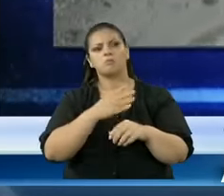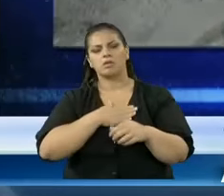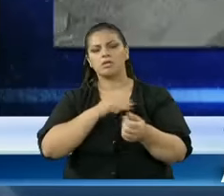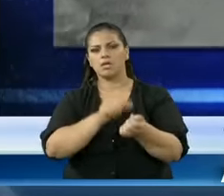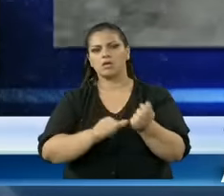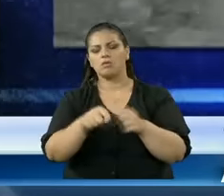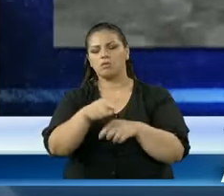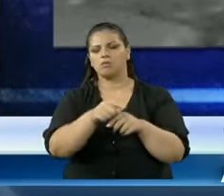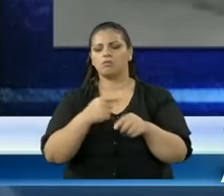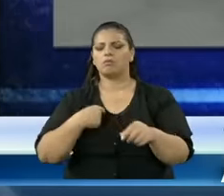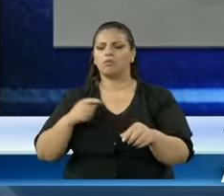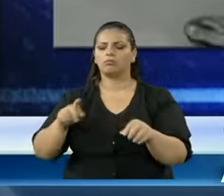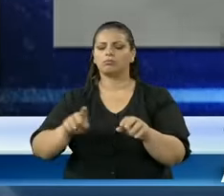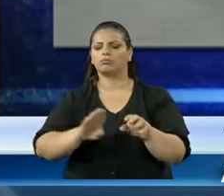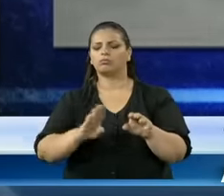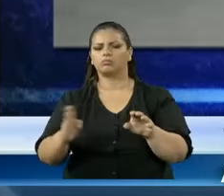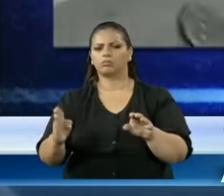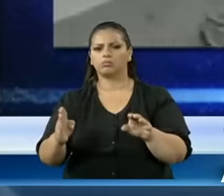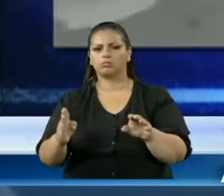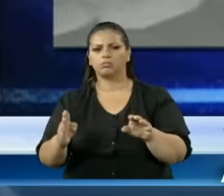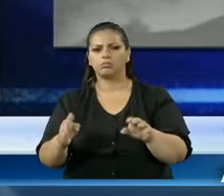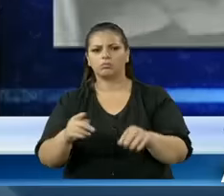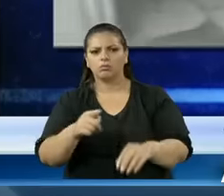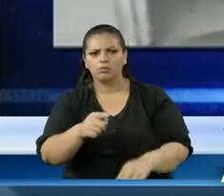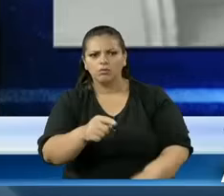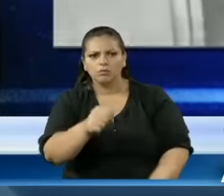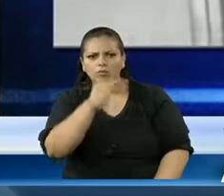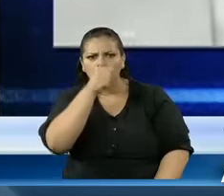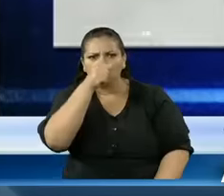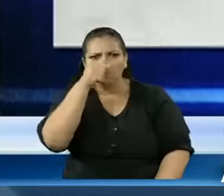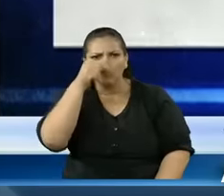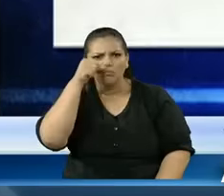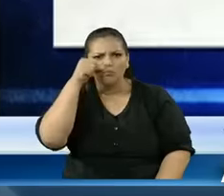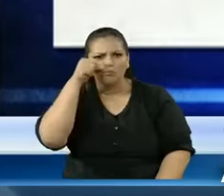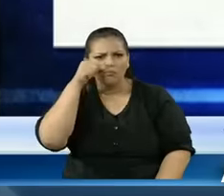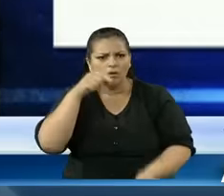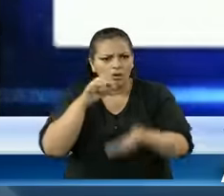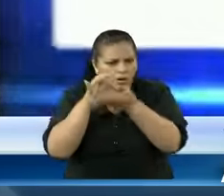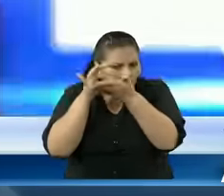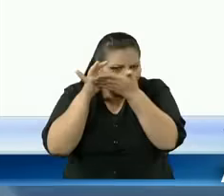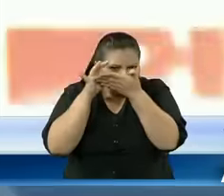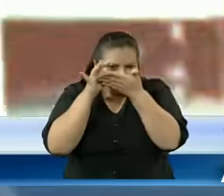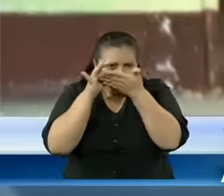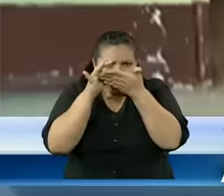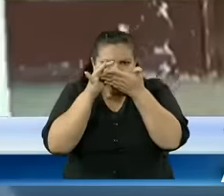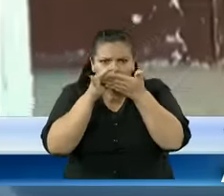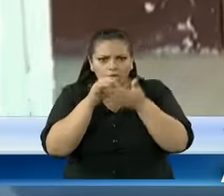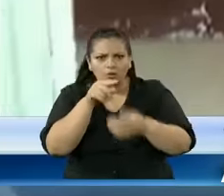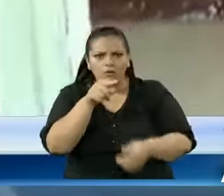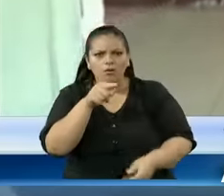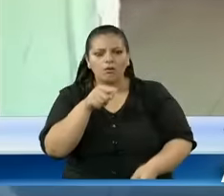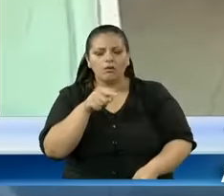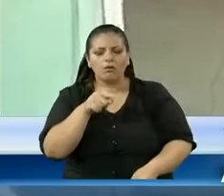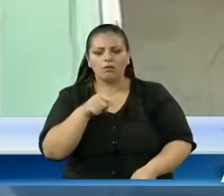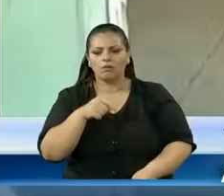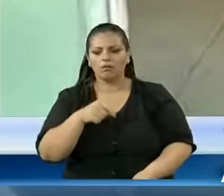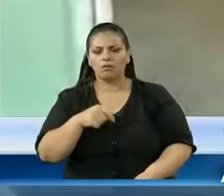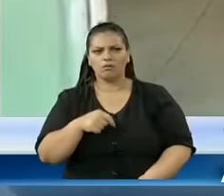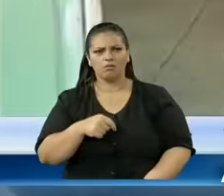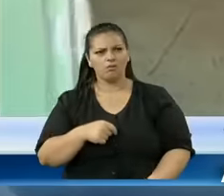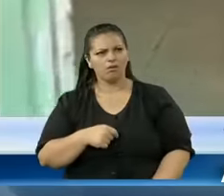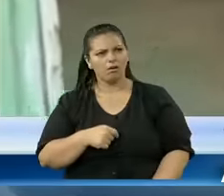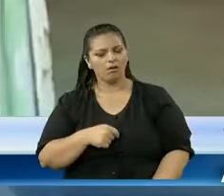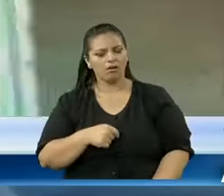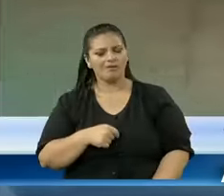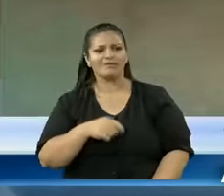y lo veo y le dije que me dejara probar. Estuve jalando un año y medio coca. Dayana es la cuarta de 6 hermanos